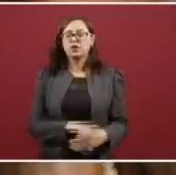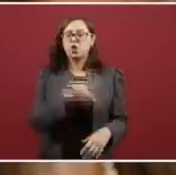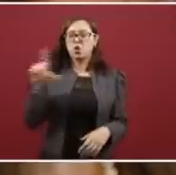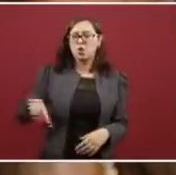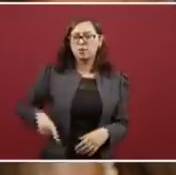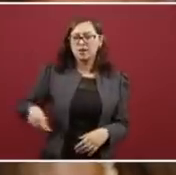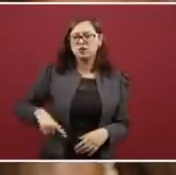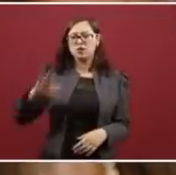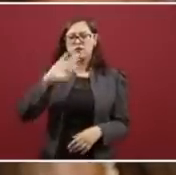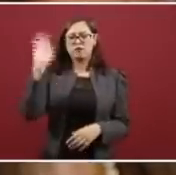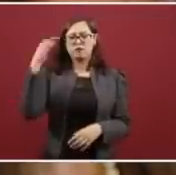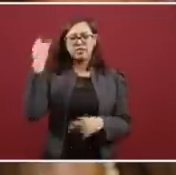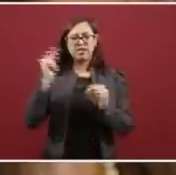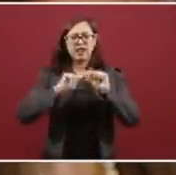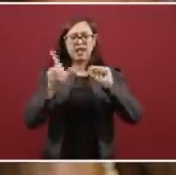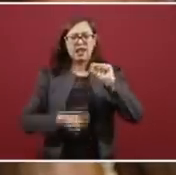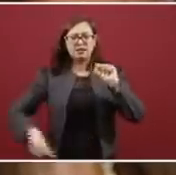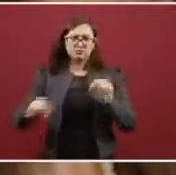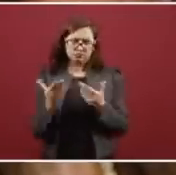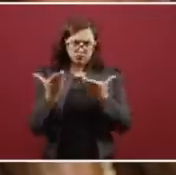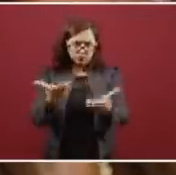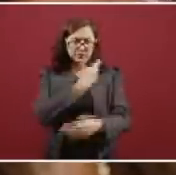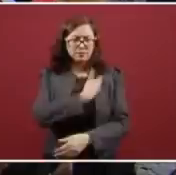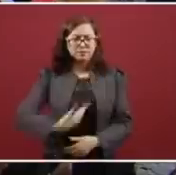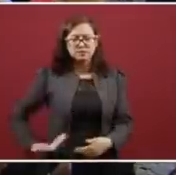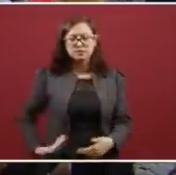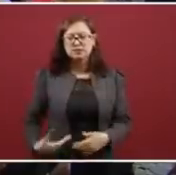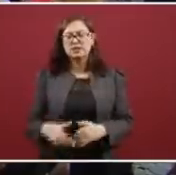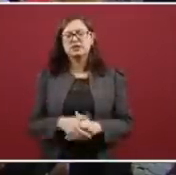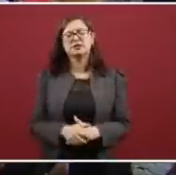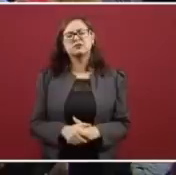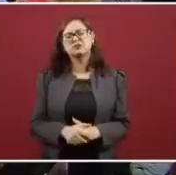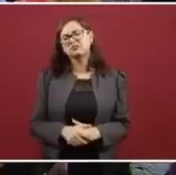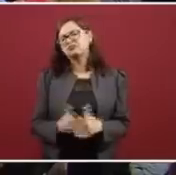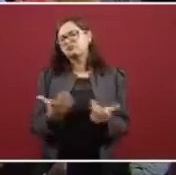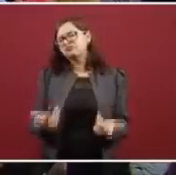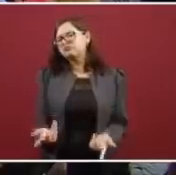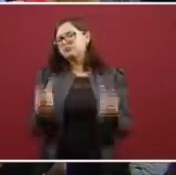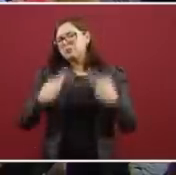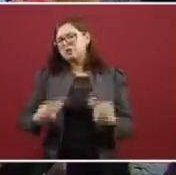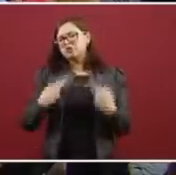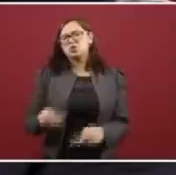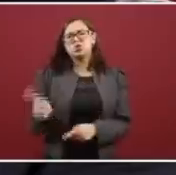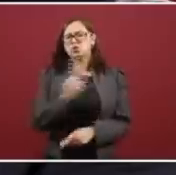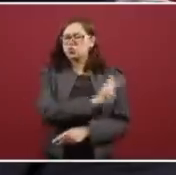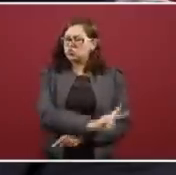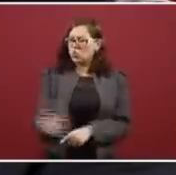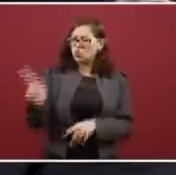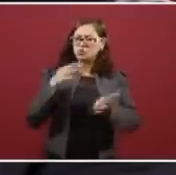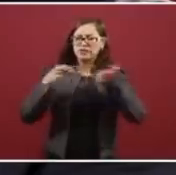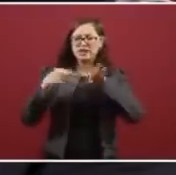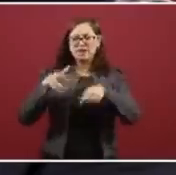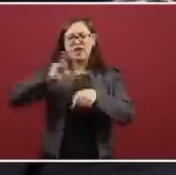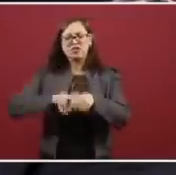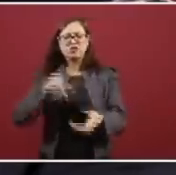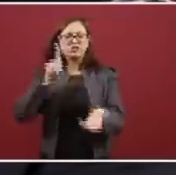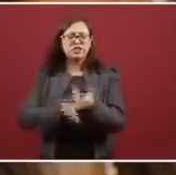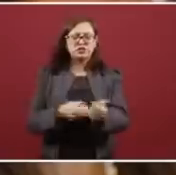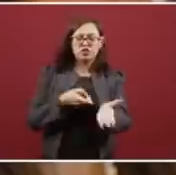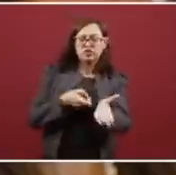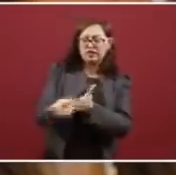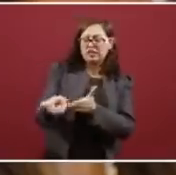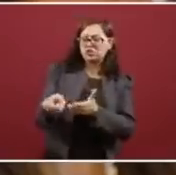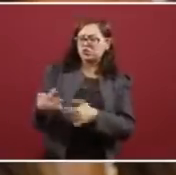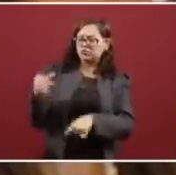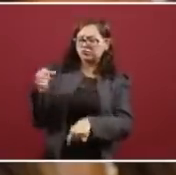gobierno federal sean presidente desde el poder ejecutivo como va a garantizar los derechos de todos los trabajadores mexicanos que han quedado